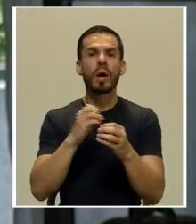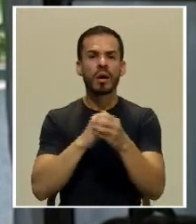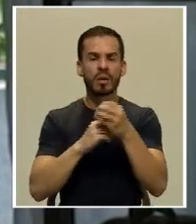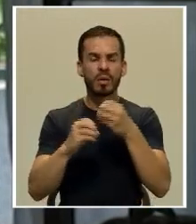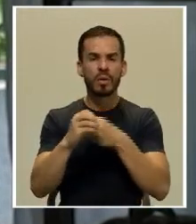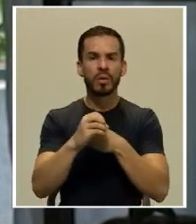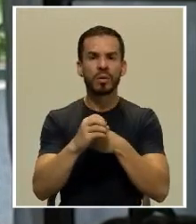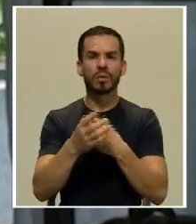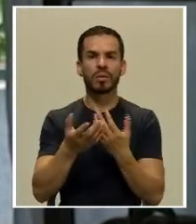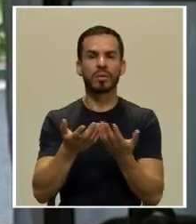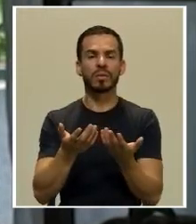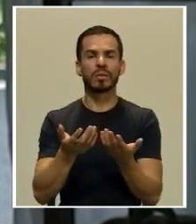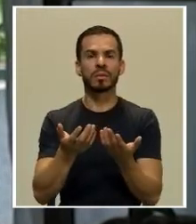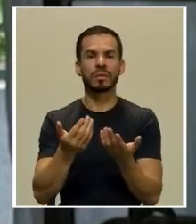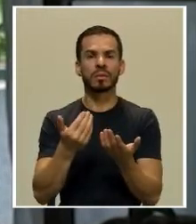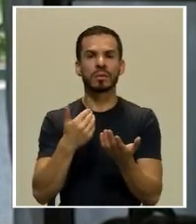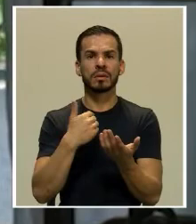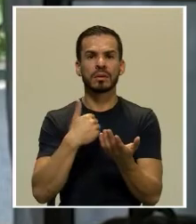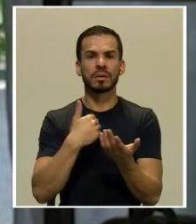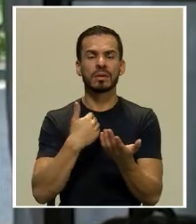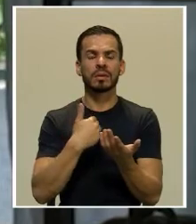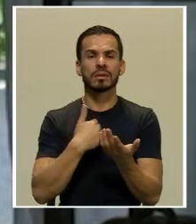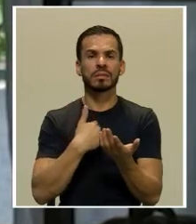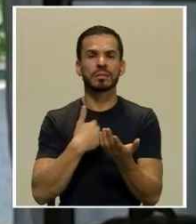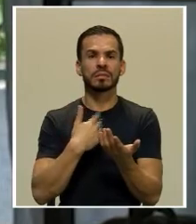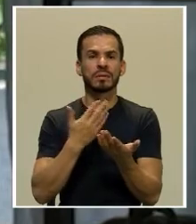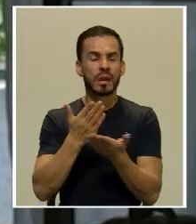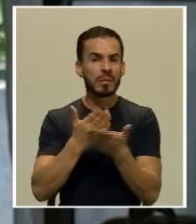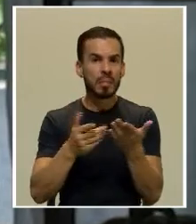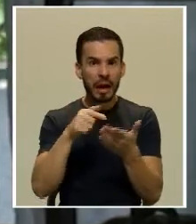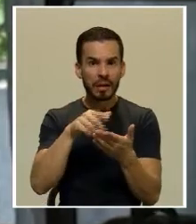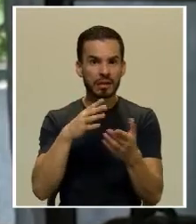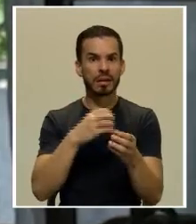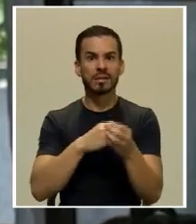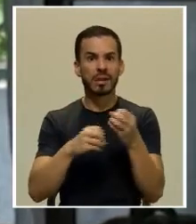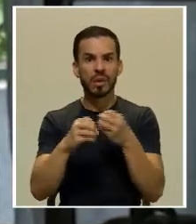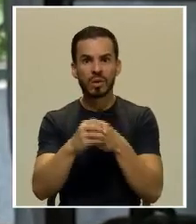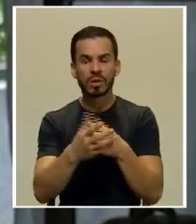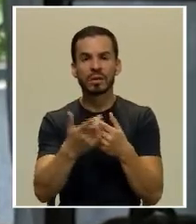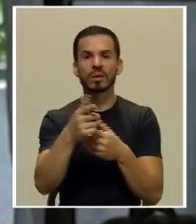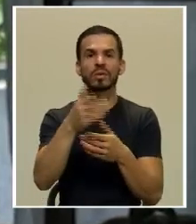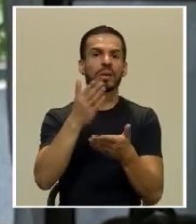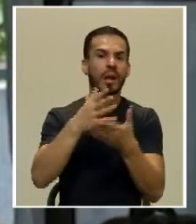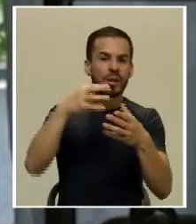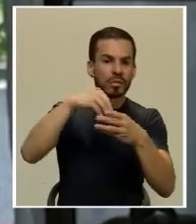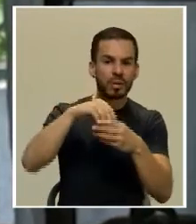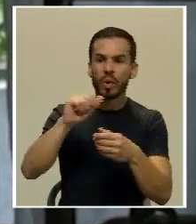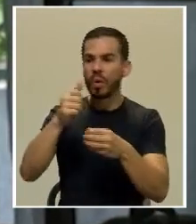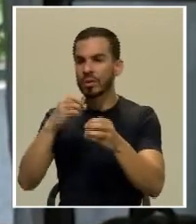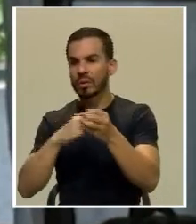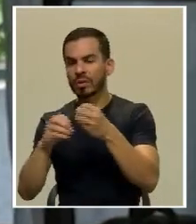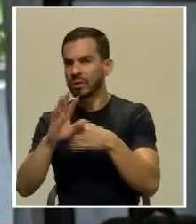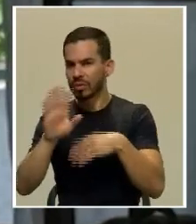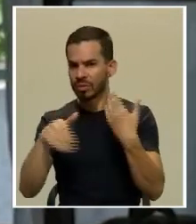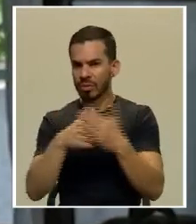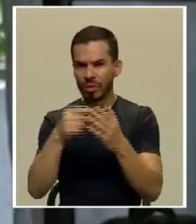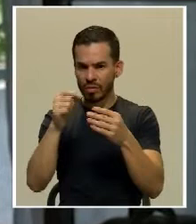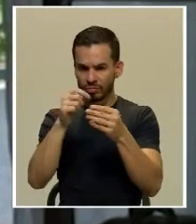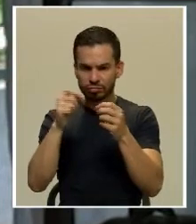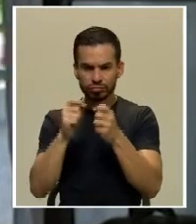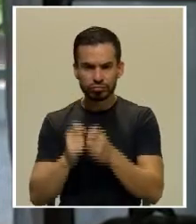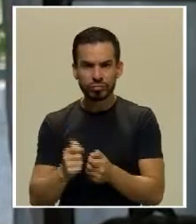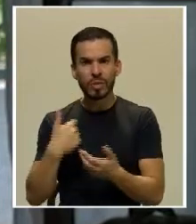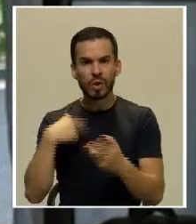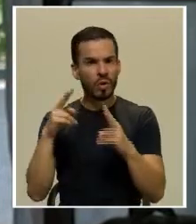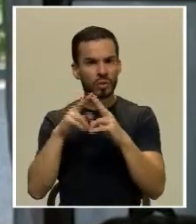organizaciones tenía. Mira, usted es parte de esta organización, usted es parte de esta otra, o sea, todo.